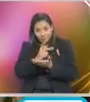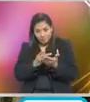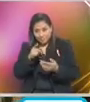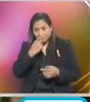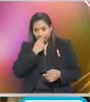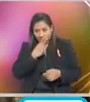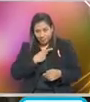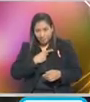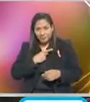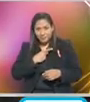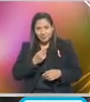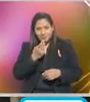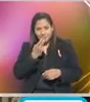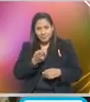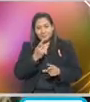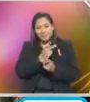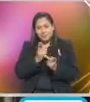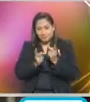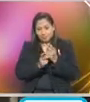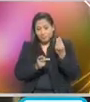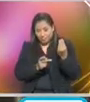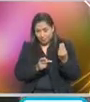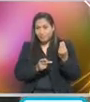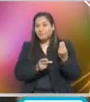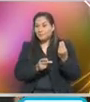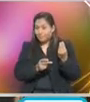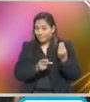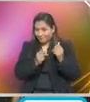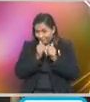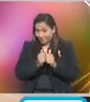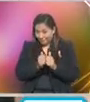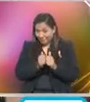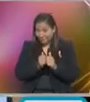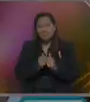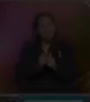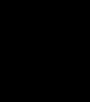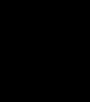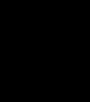van a hablar un poquito de esta producción. Así que, ¿se quedan con nosotros? Sí. Claro que sí.